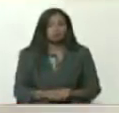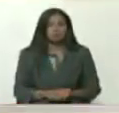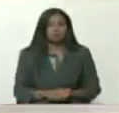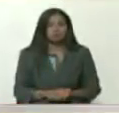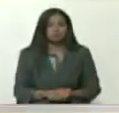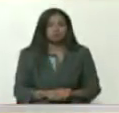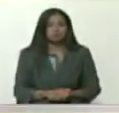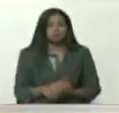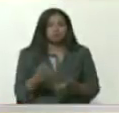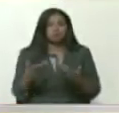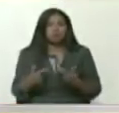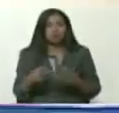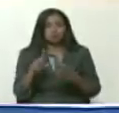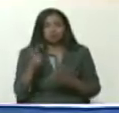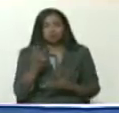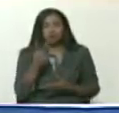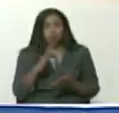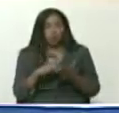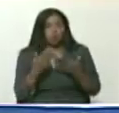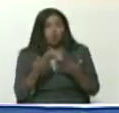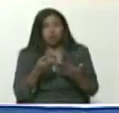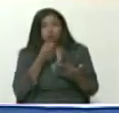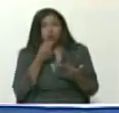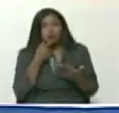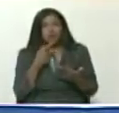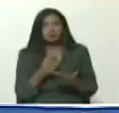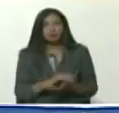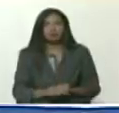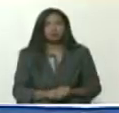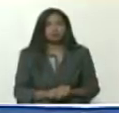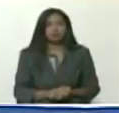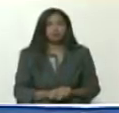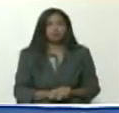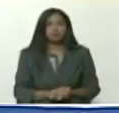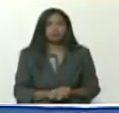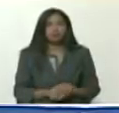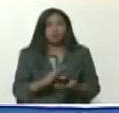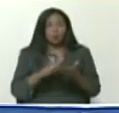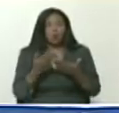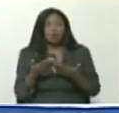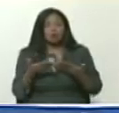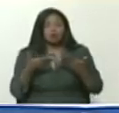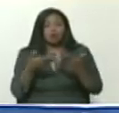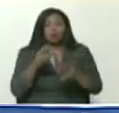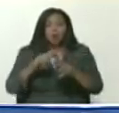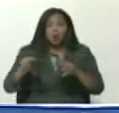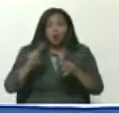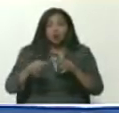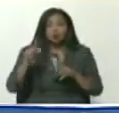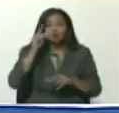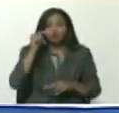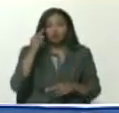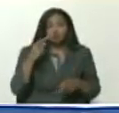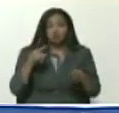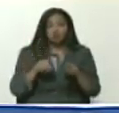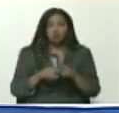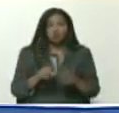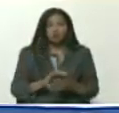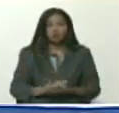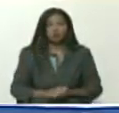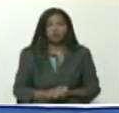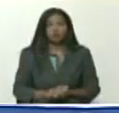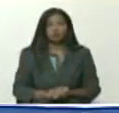Aquí me llevo estos dos cuadernos, miren qué hermosura. Los cuadernos que le llevamos a nuestros niños y niñas.